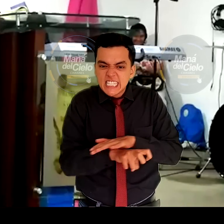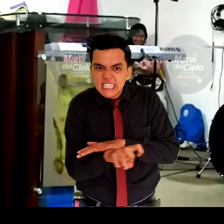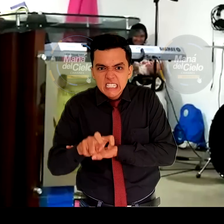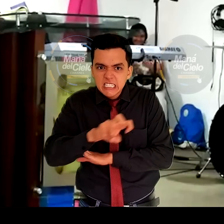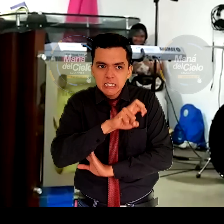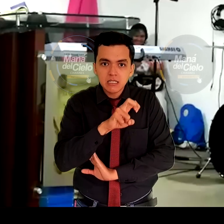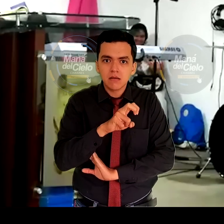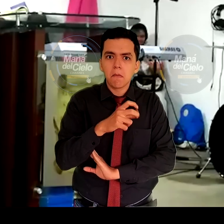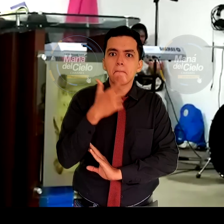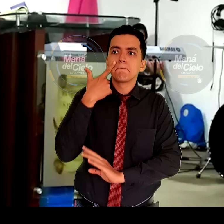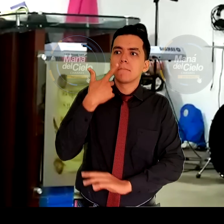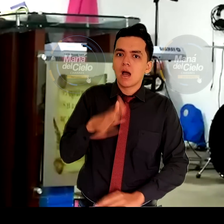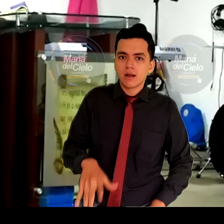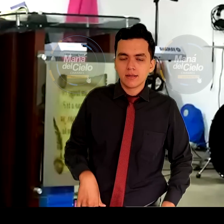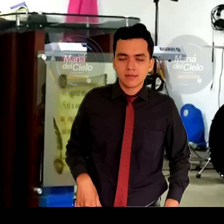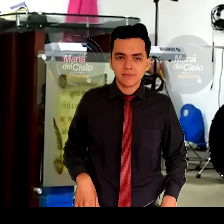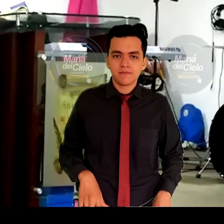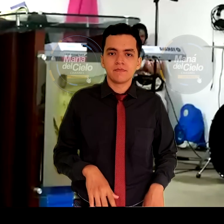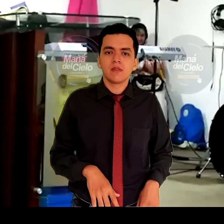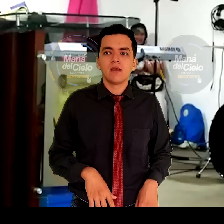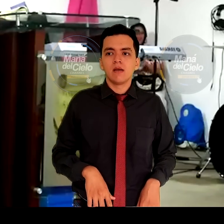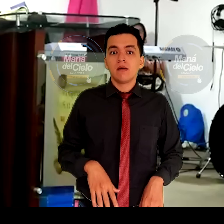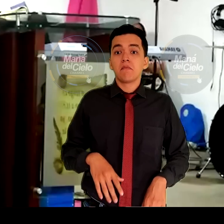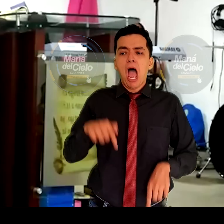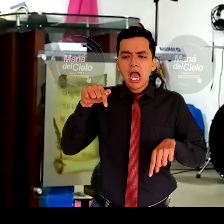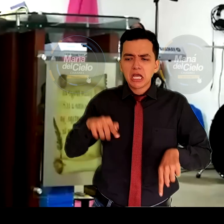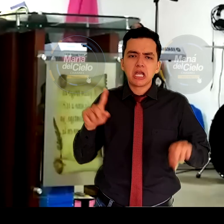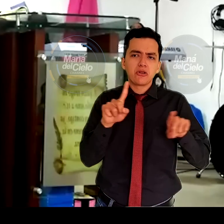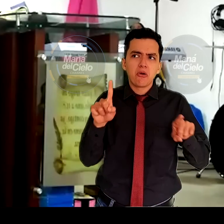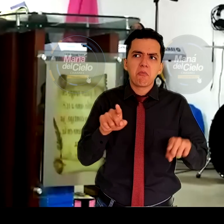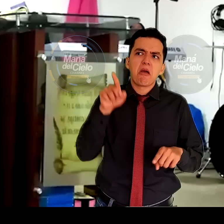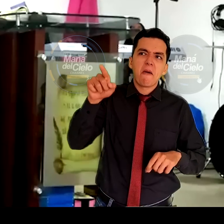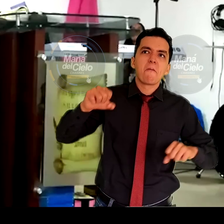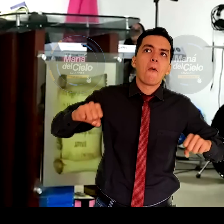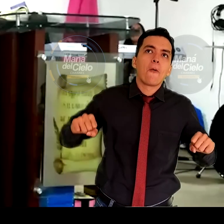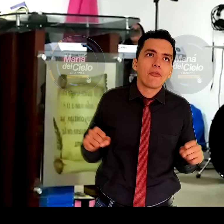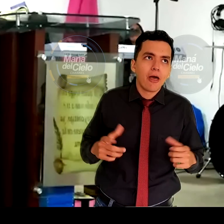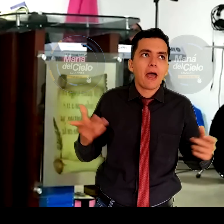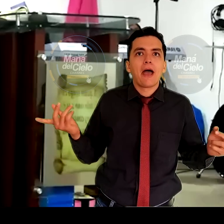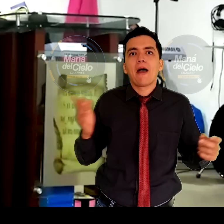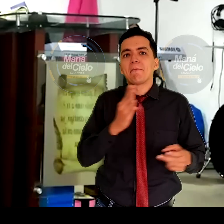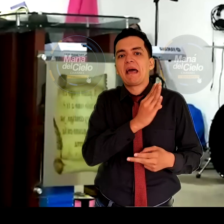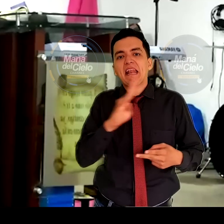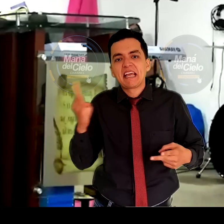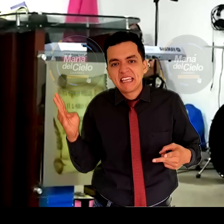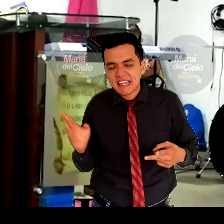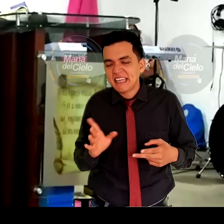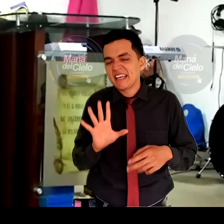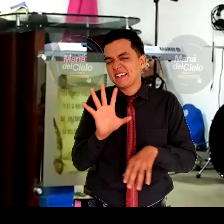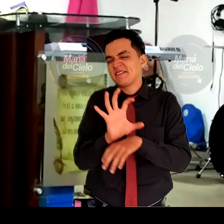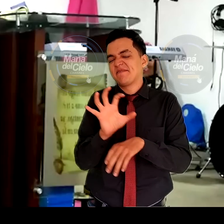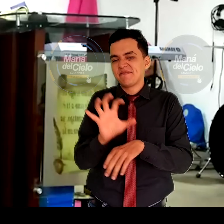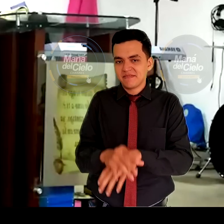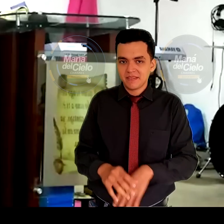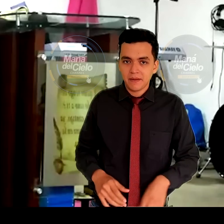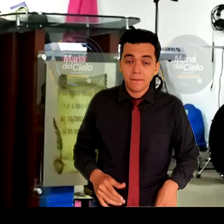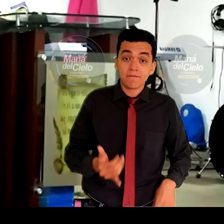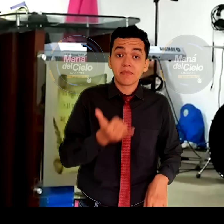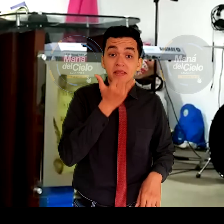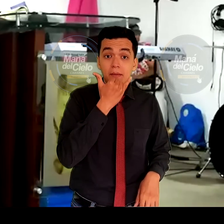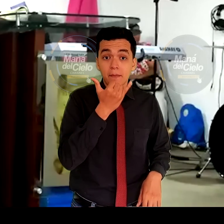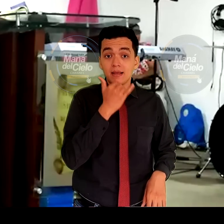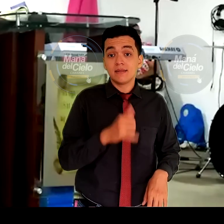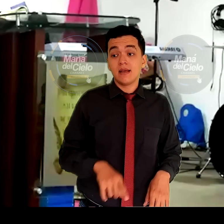Pero resulta que ese día para el desayuno solo hay un pancito con agua de panela, no hay más. Entonces los niños que siempre están pendientes de todo y que